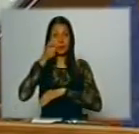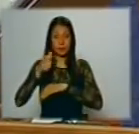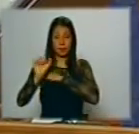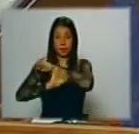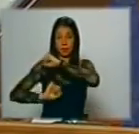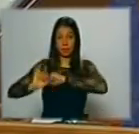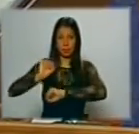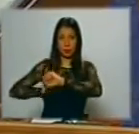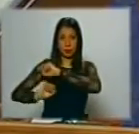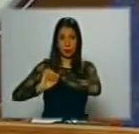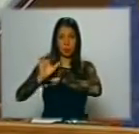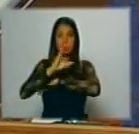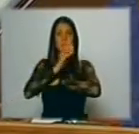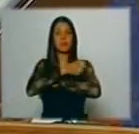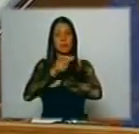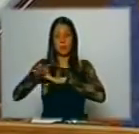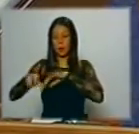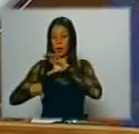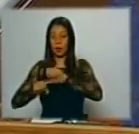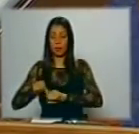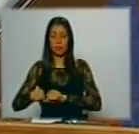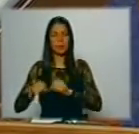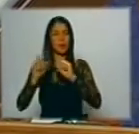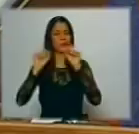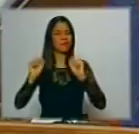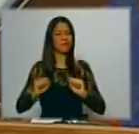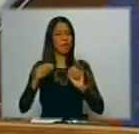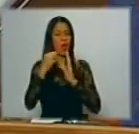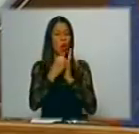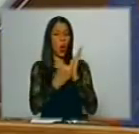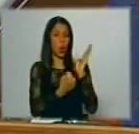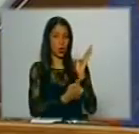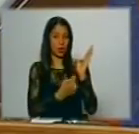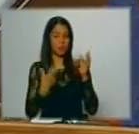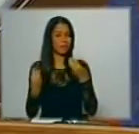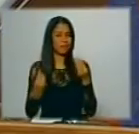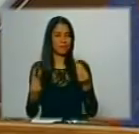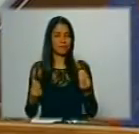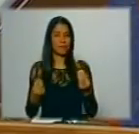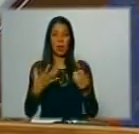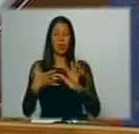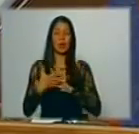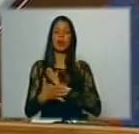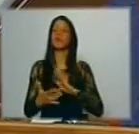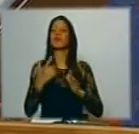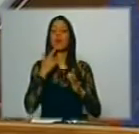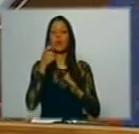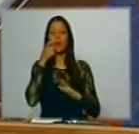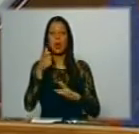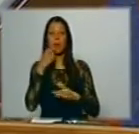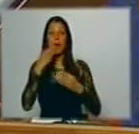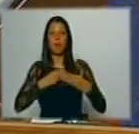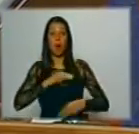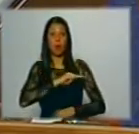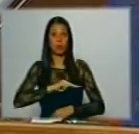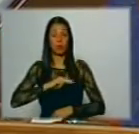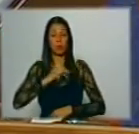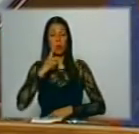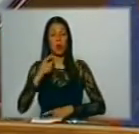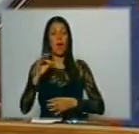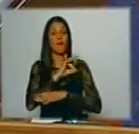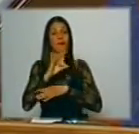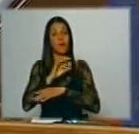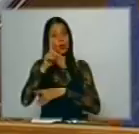de los Derechos Socioeconómicos establecerá una estructura organizativa que le permita ejercer con eficacia y eficiencia sus funciones de acuerdo a